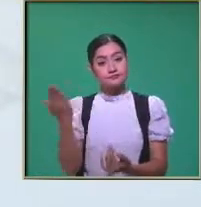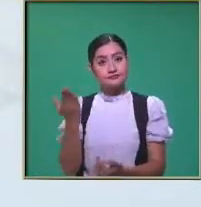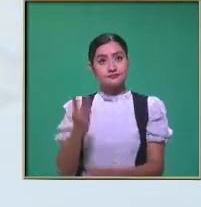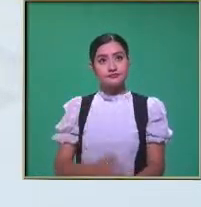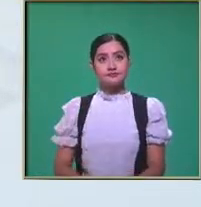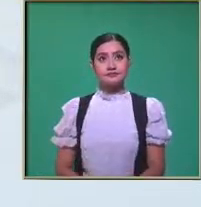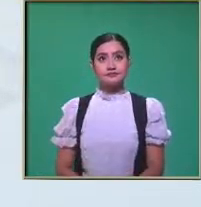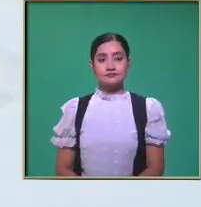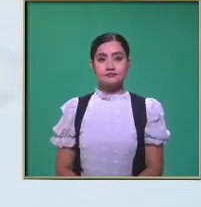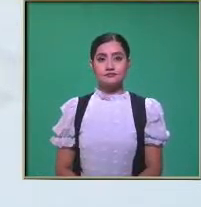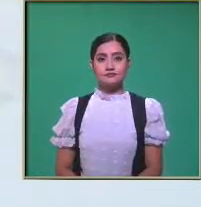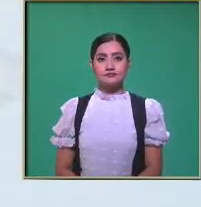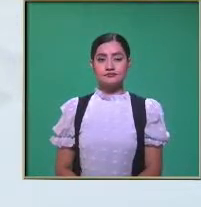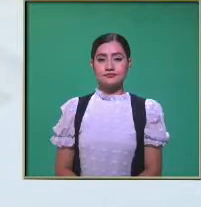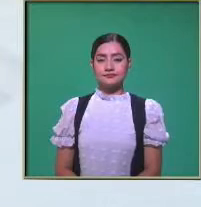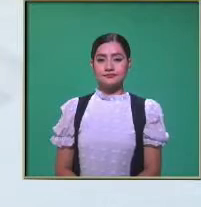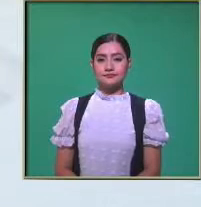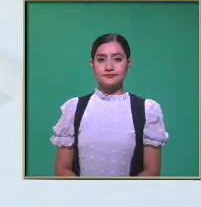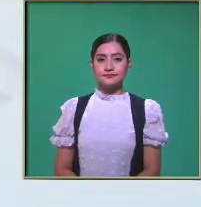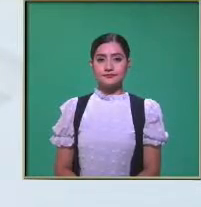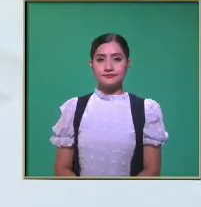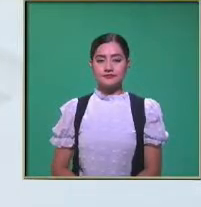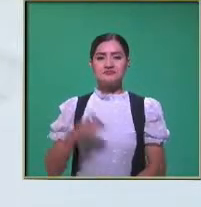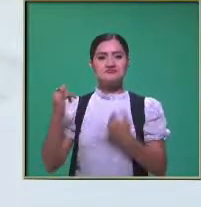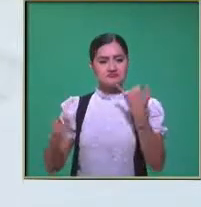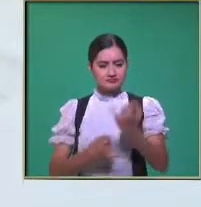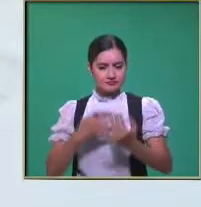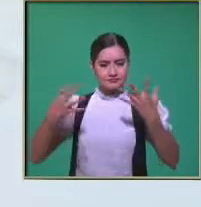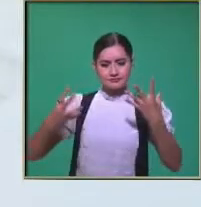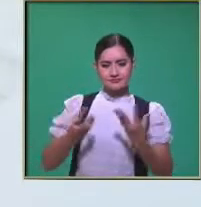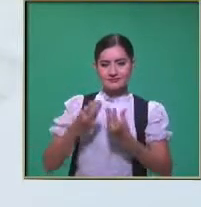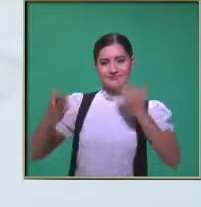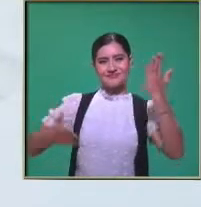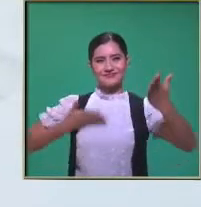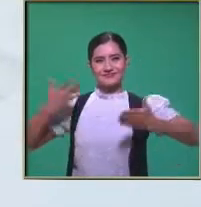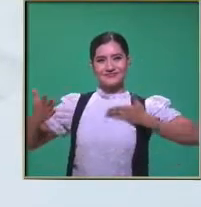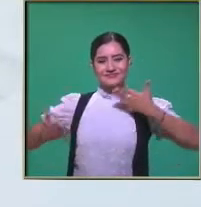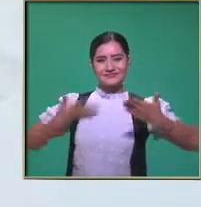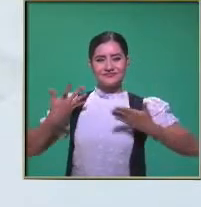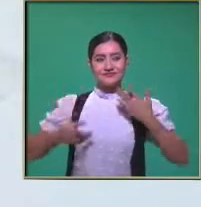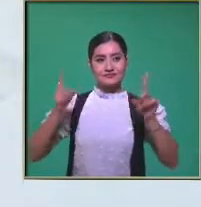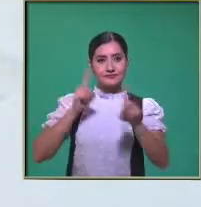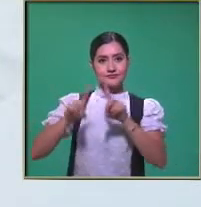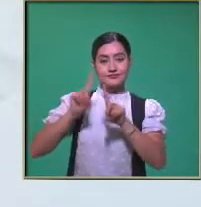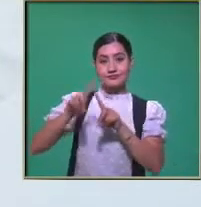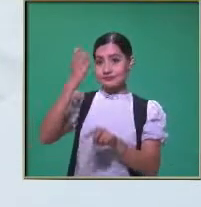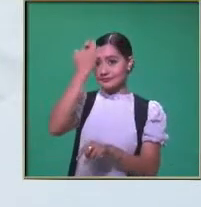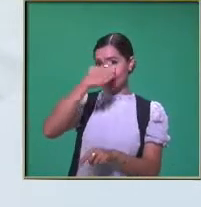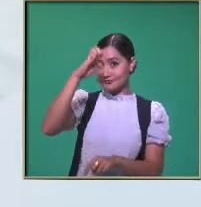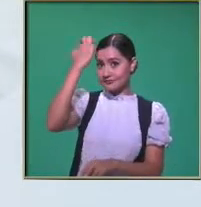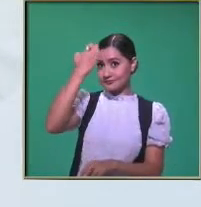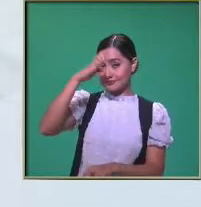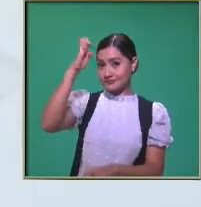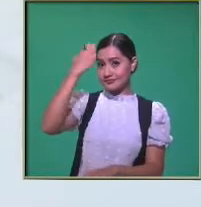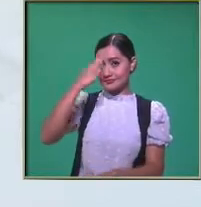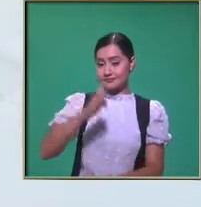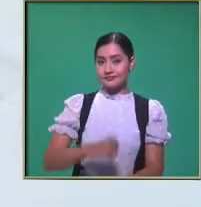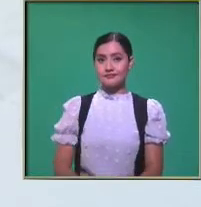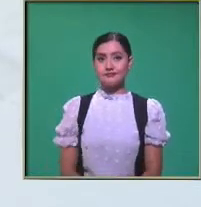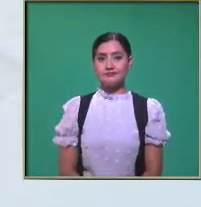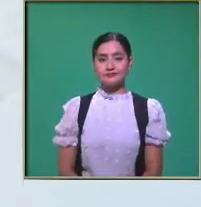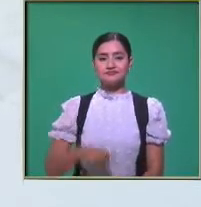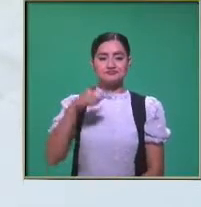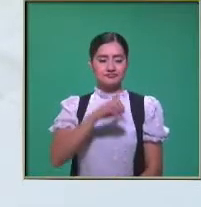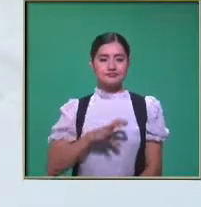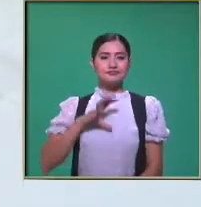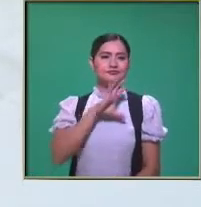formar estas memorias con sus hijos, jueguen con ellos, diviértanse, y son experiencias que ellos van a guardar, pues, muy